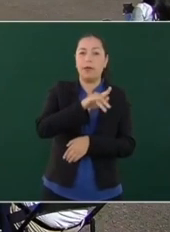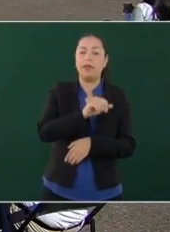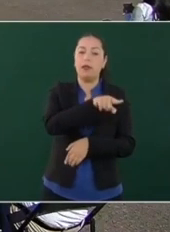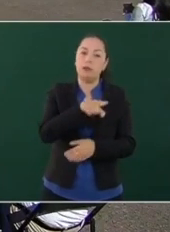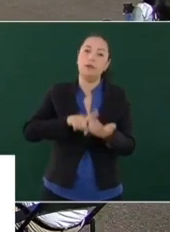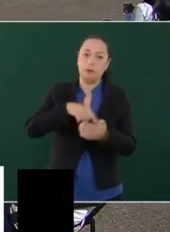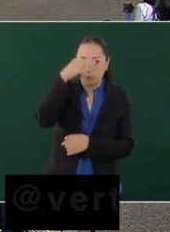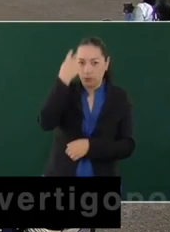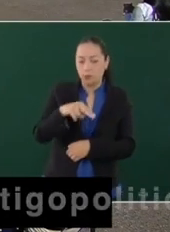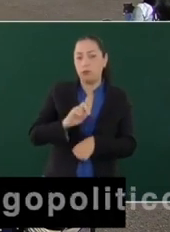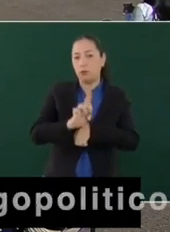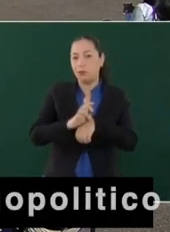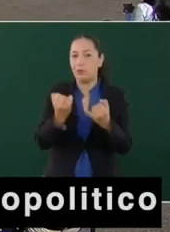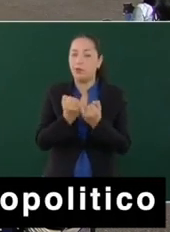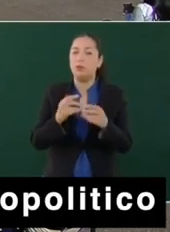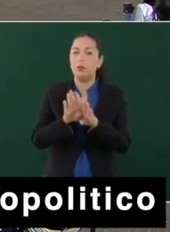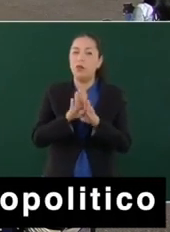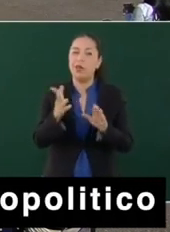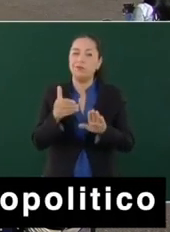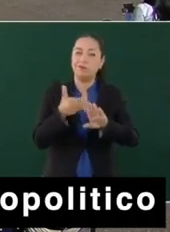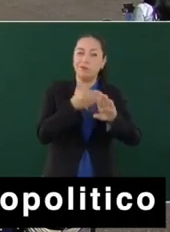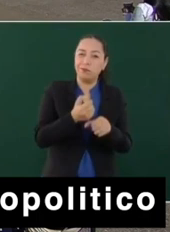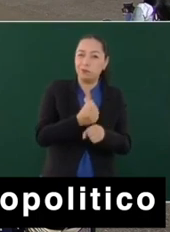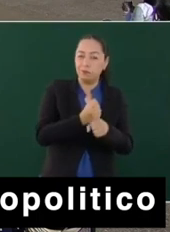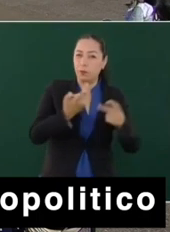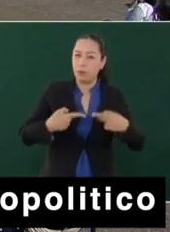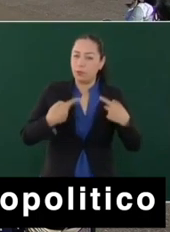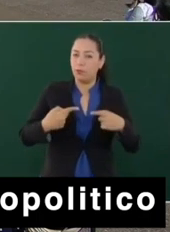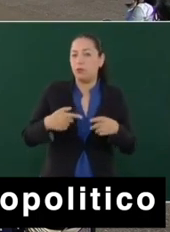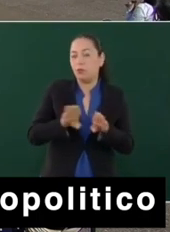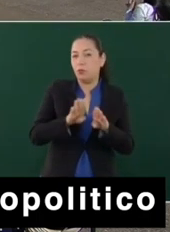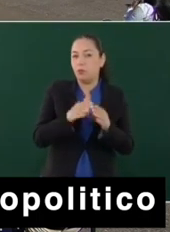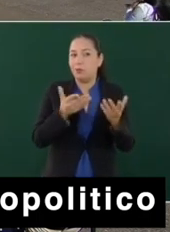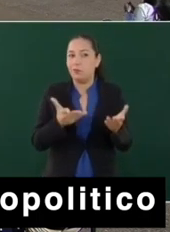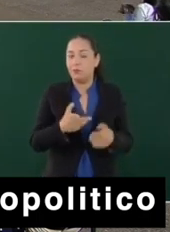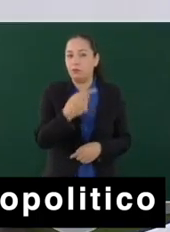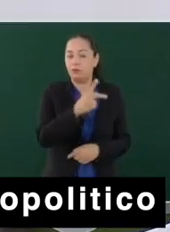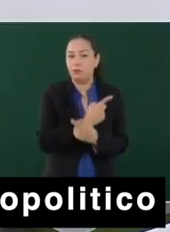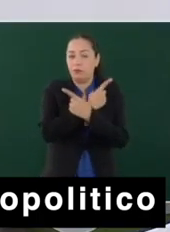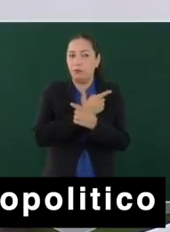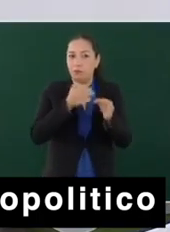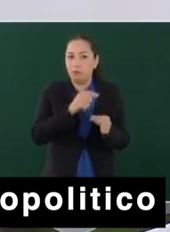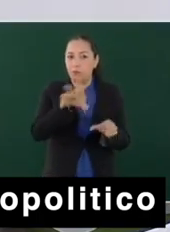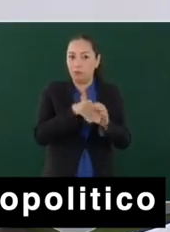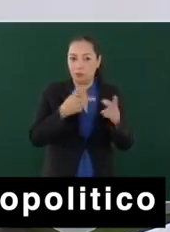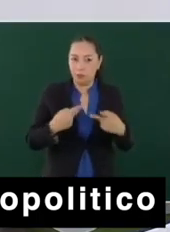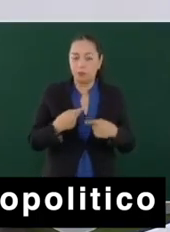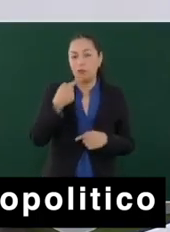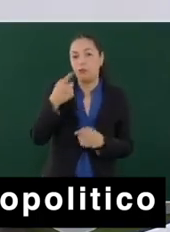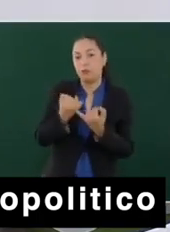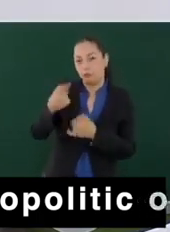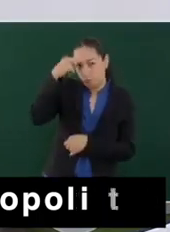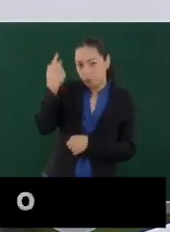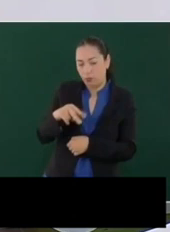México se prepara para proceder legalmente contra Ecuador ante la Corte Internacional de Justicia y denunciarlo ante Naciones Unidas por la irrupción a la Embajada Mexicana en